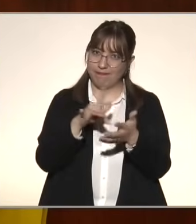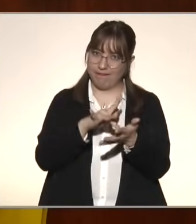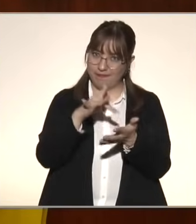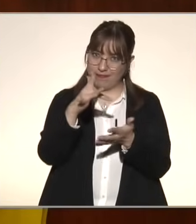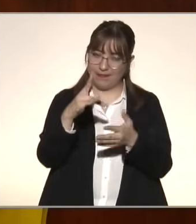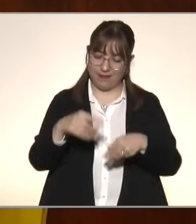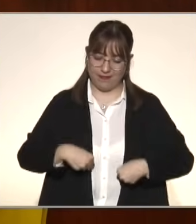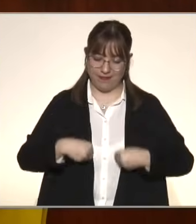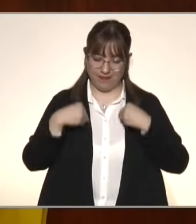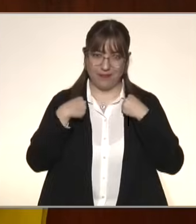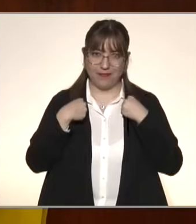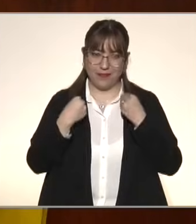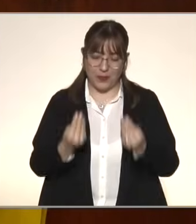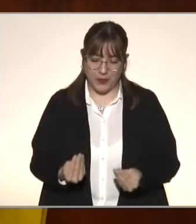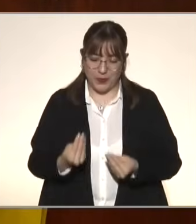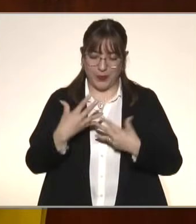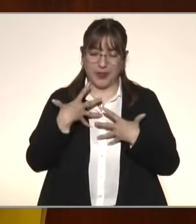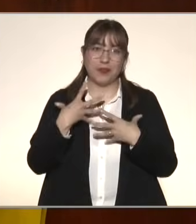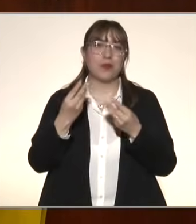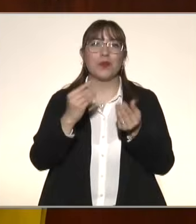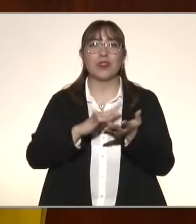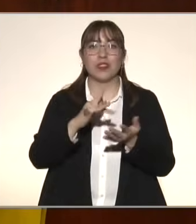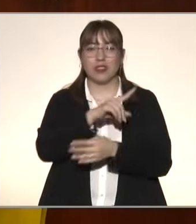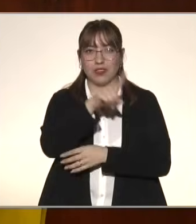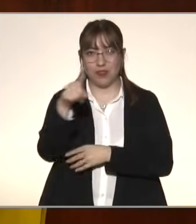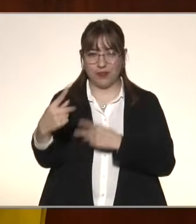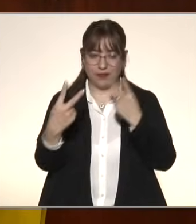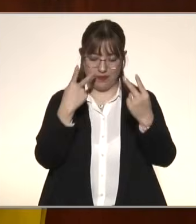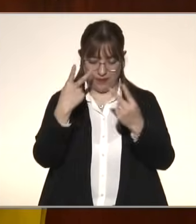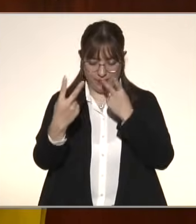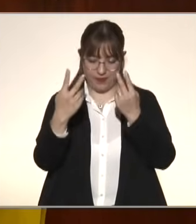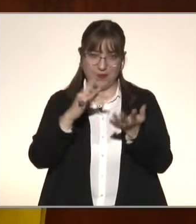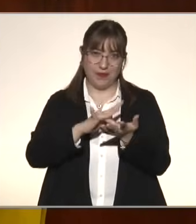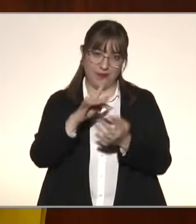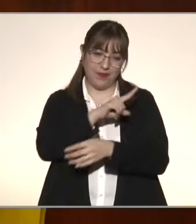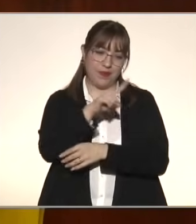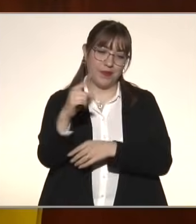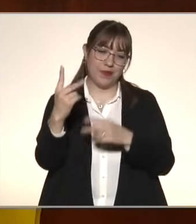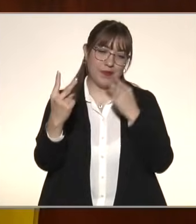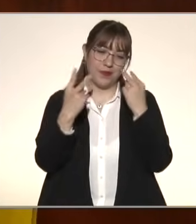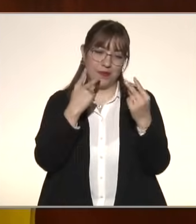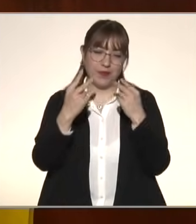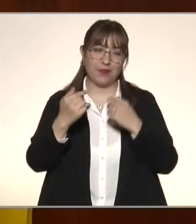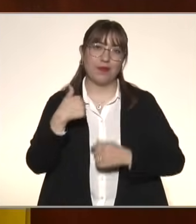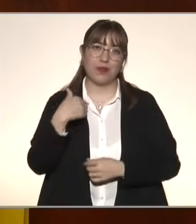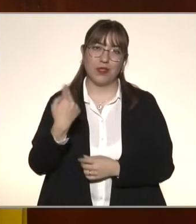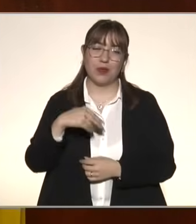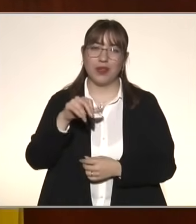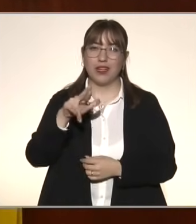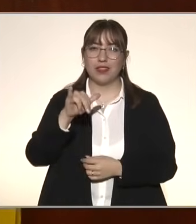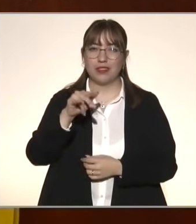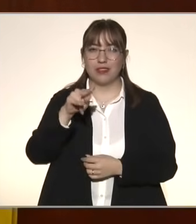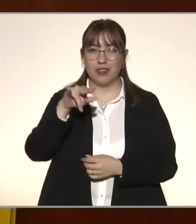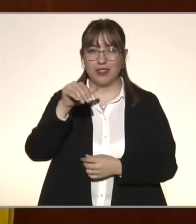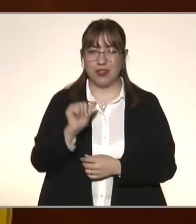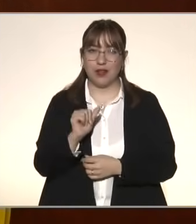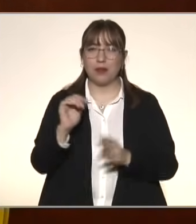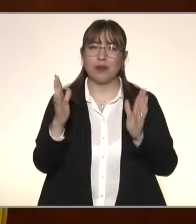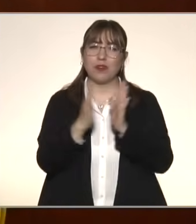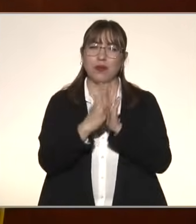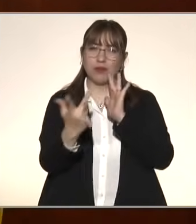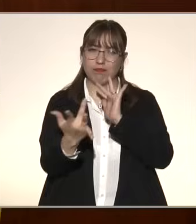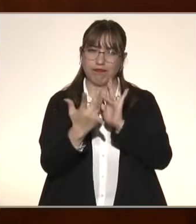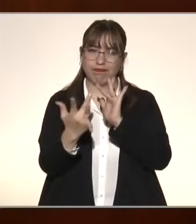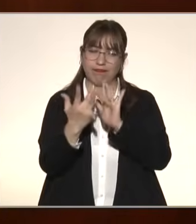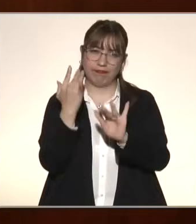que la vida nos da. Muchísimas gracias a todos ustedes. Gracias a ti, que siempre estás del otro lado de la pantalla. Yo soy Cristina Jauregui. Por favor, búscanos